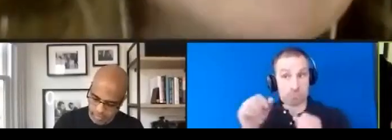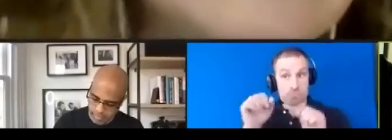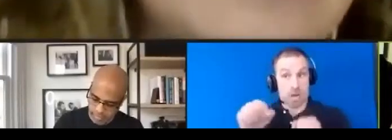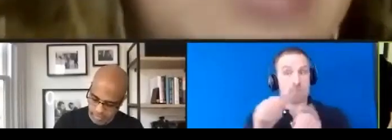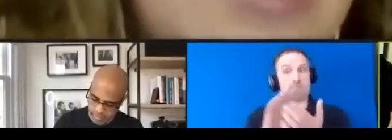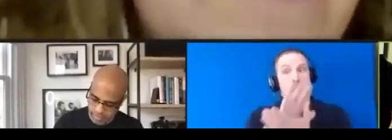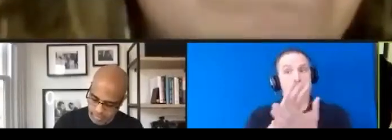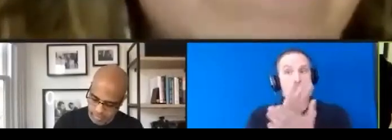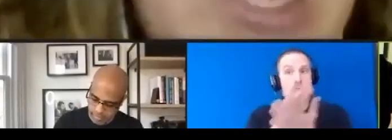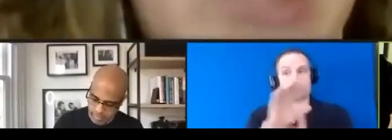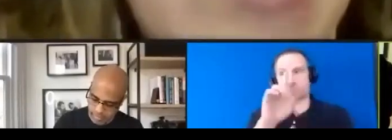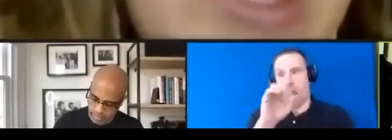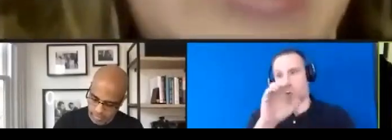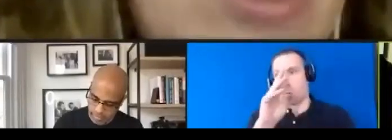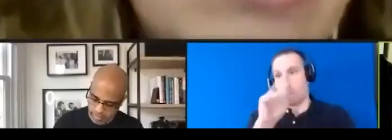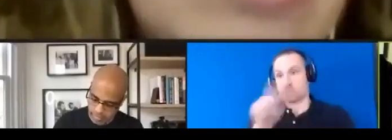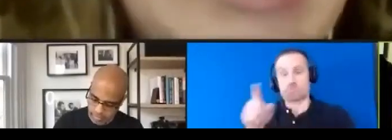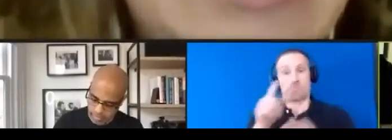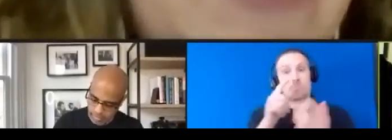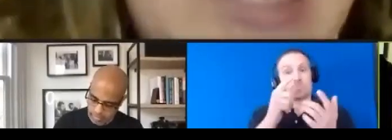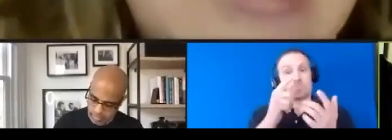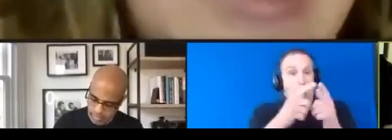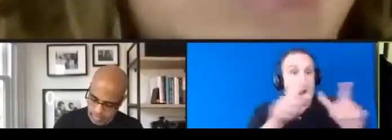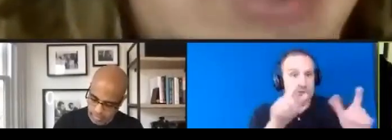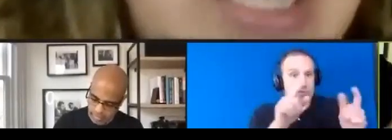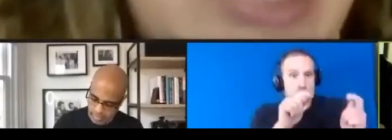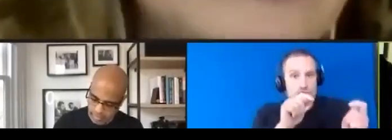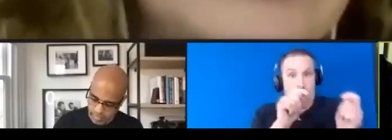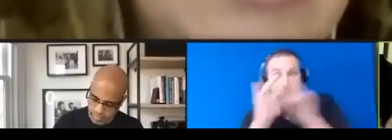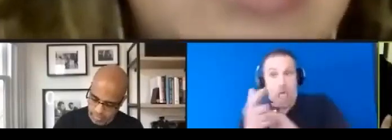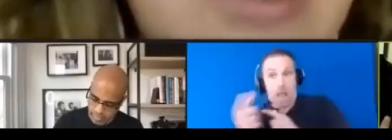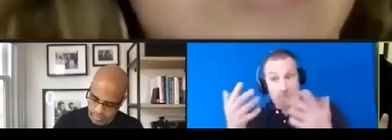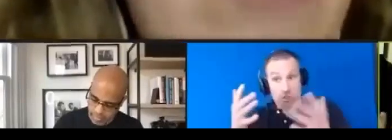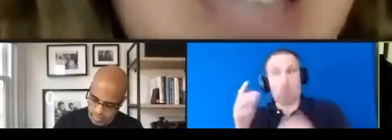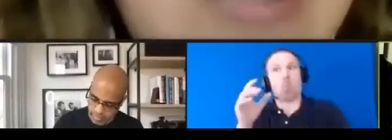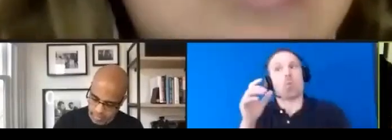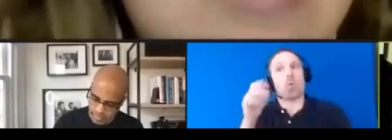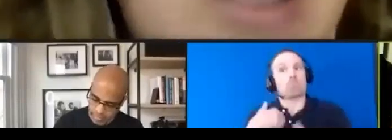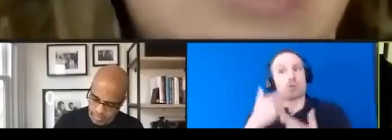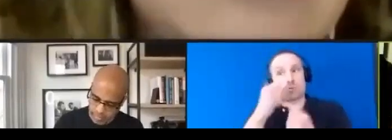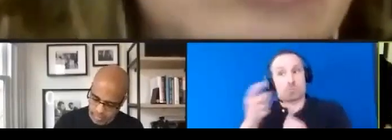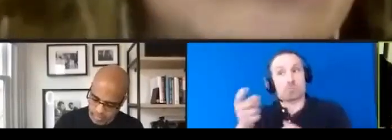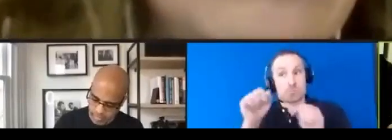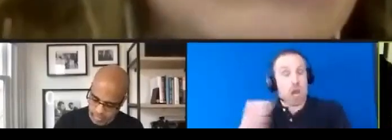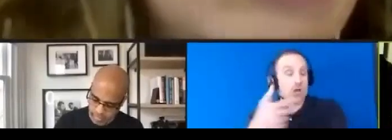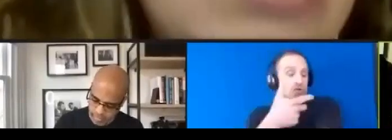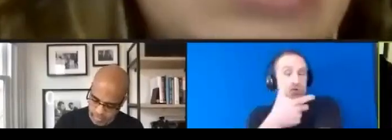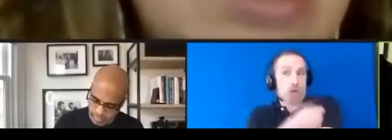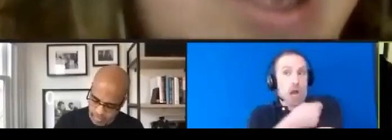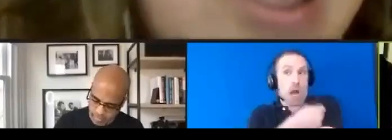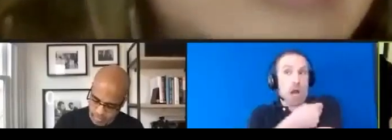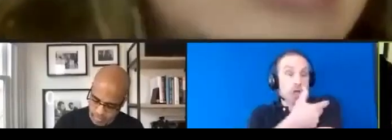expand 'no tal vez los sitios de vacunas a las comunidades y